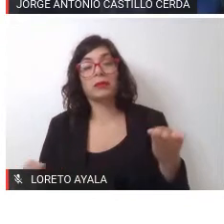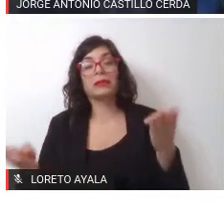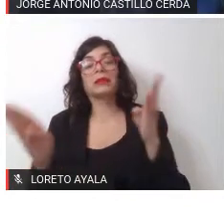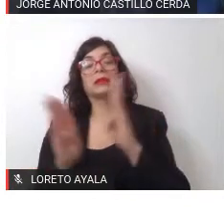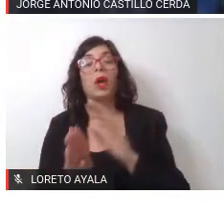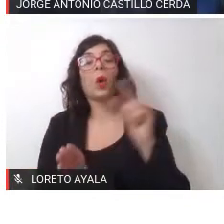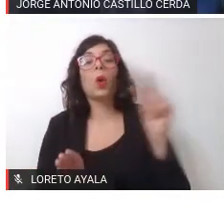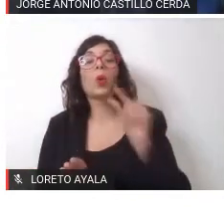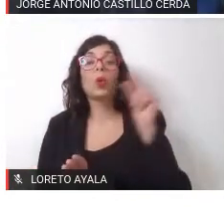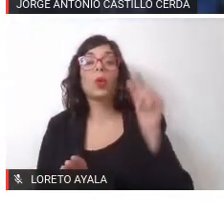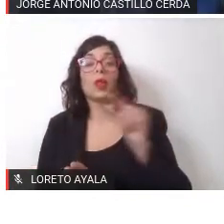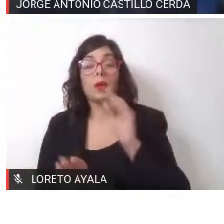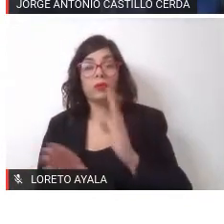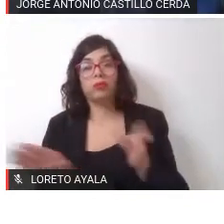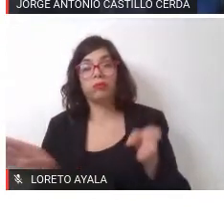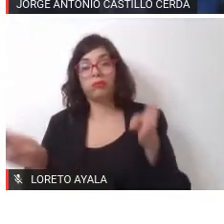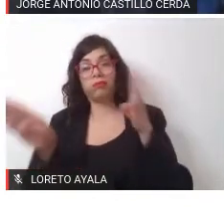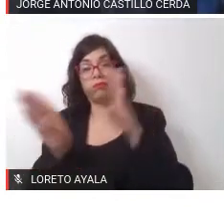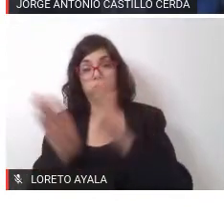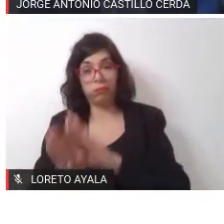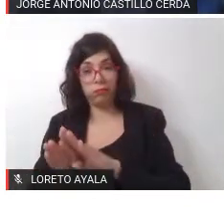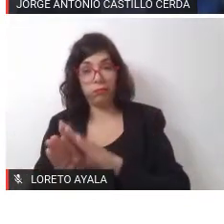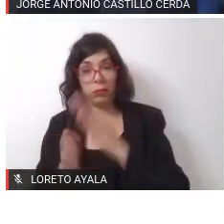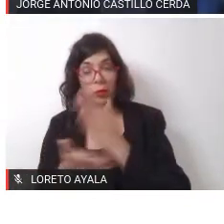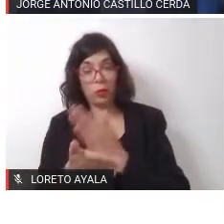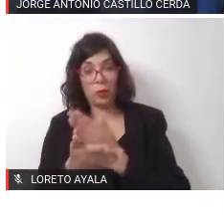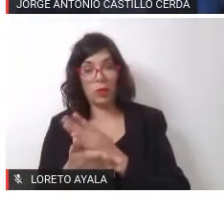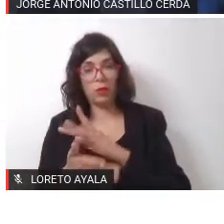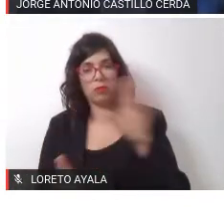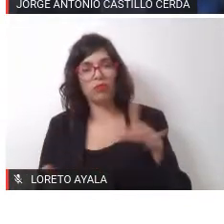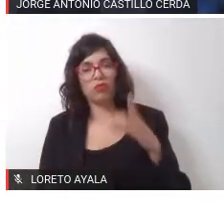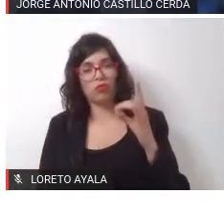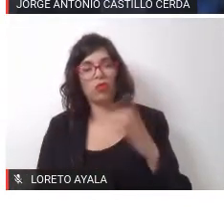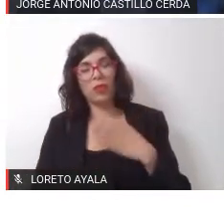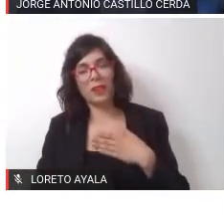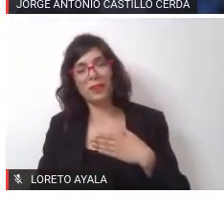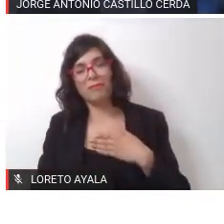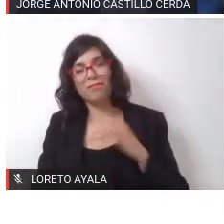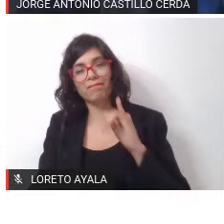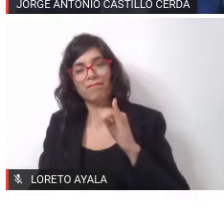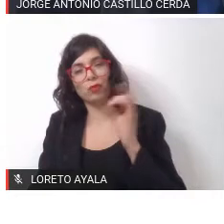que se llama, cierran temporalmente, les duele mucho,